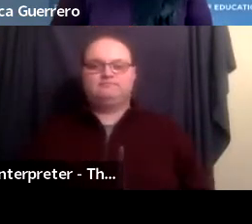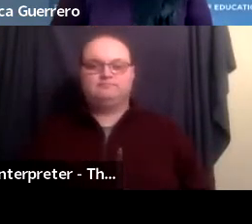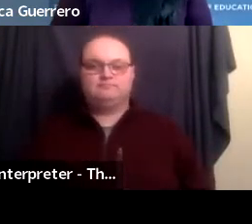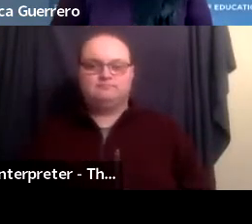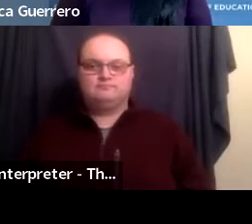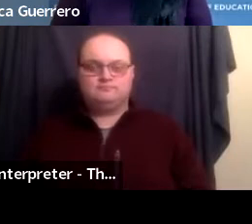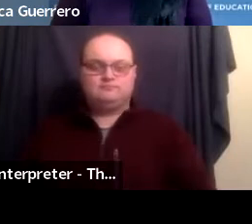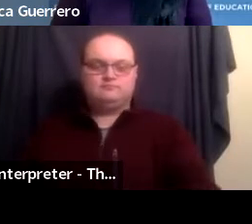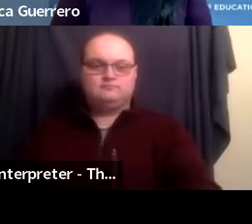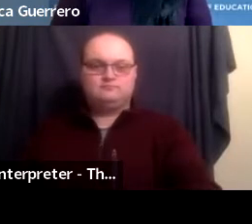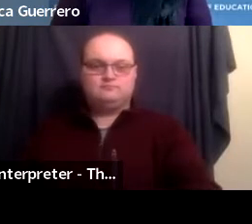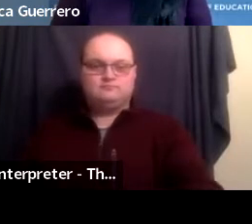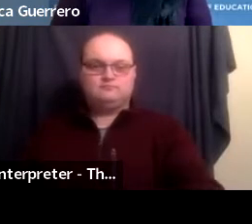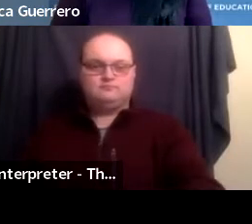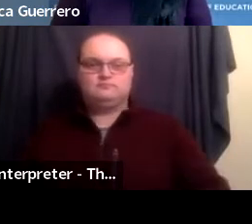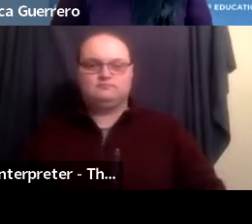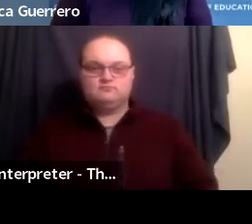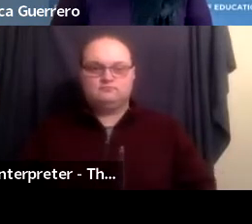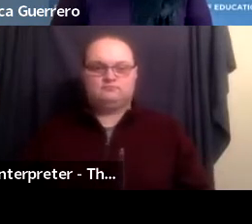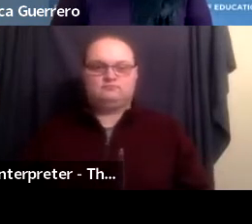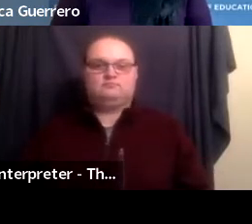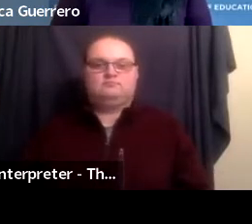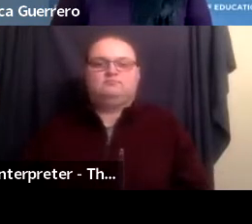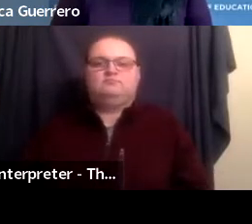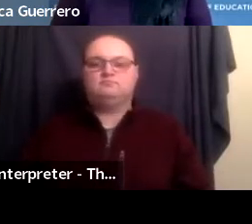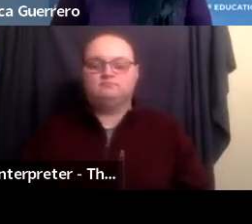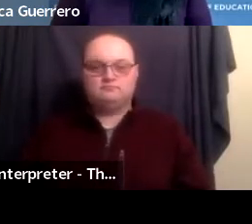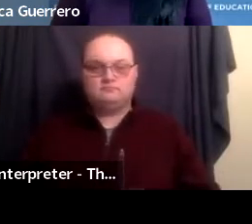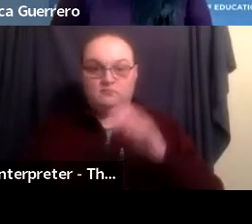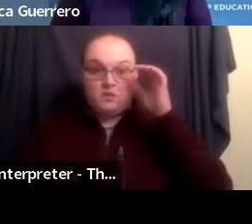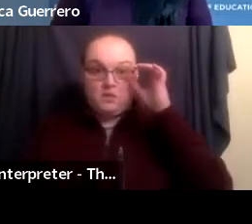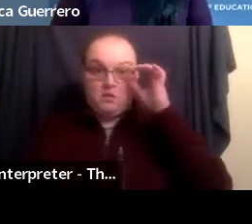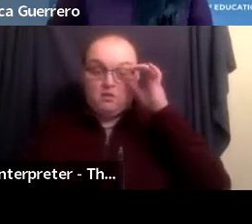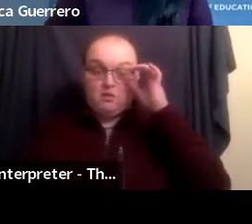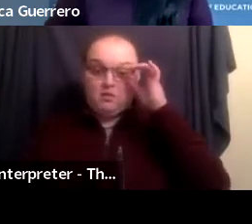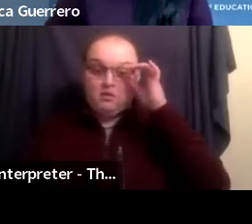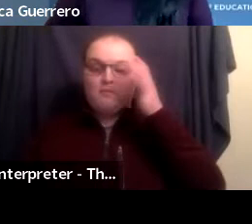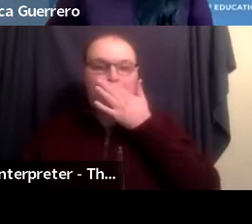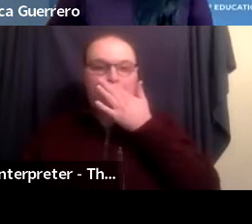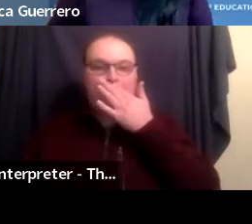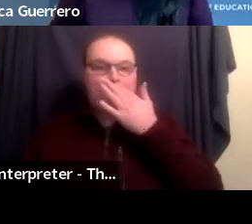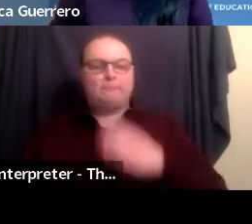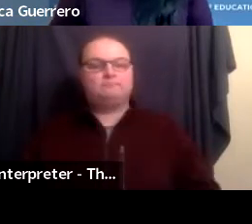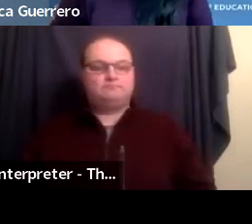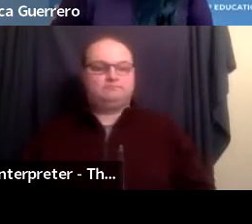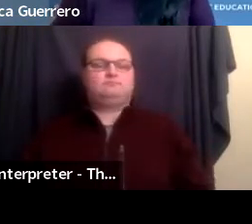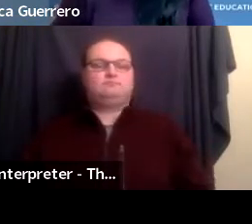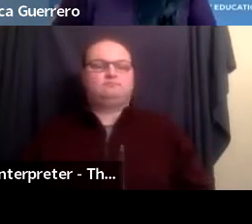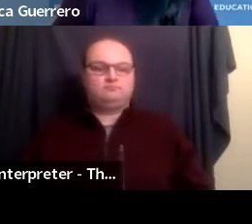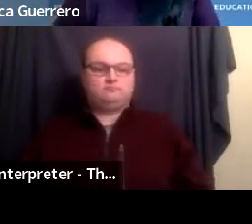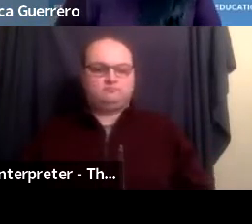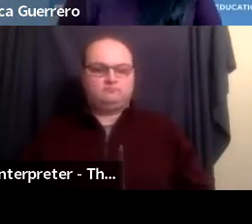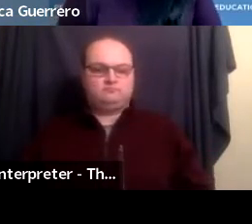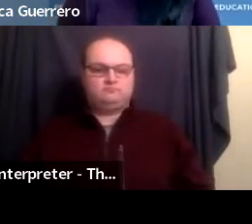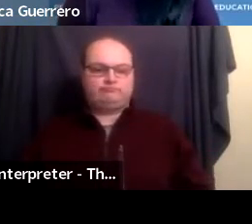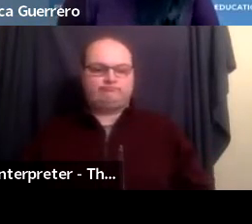autobuses no son seguros porque días pasan. Entonces nosotros trabajamos. En cambio acá yo pago a alguien que me lleve y